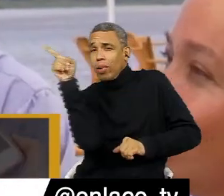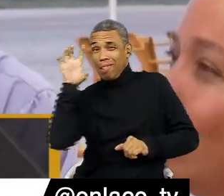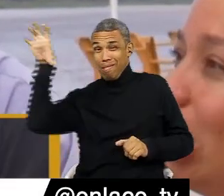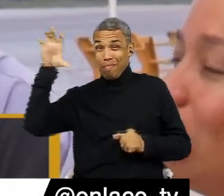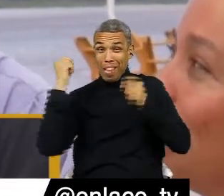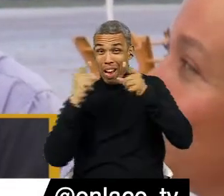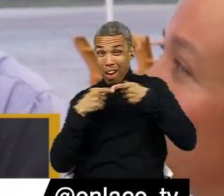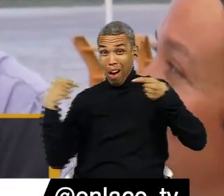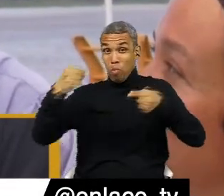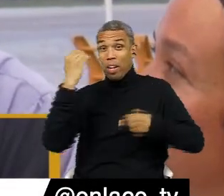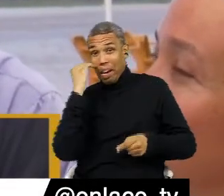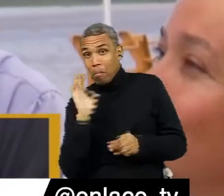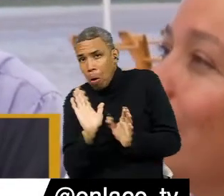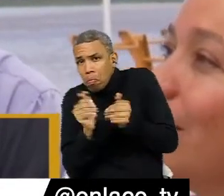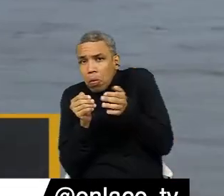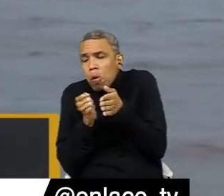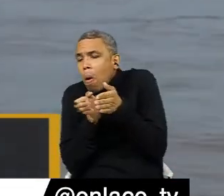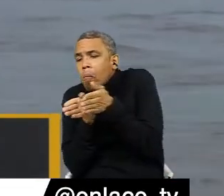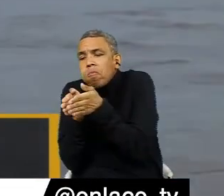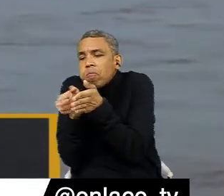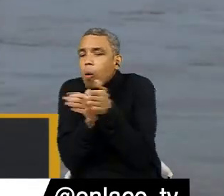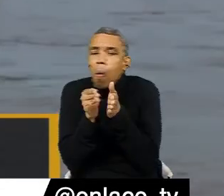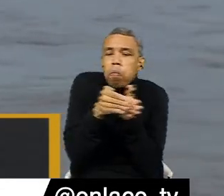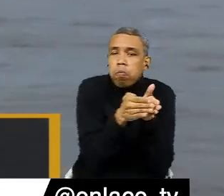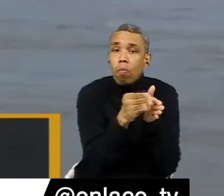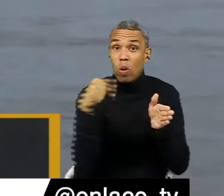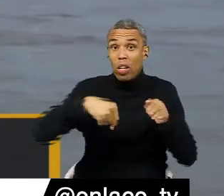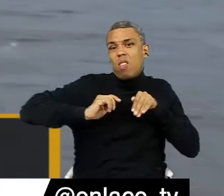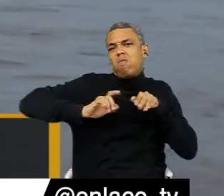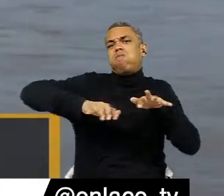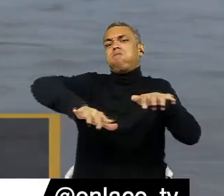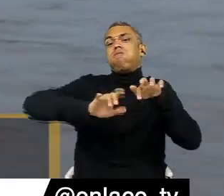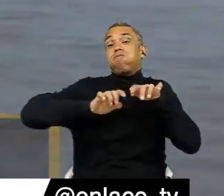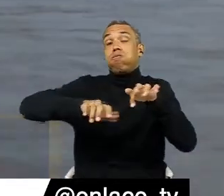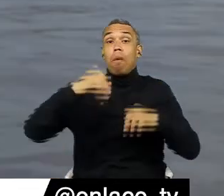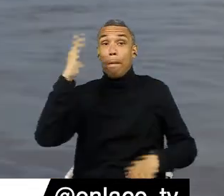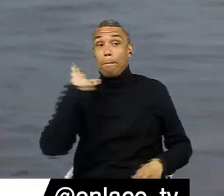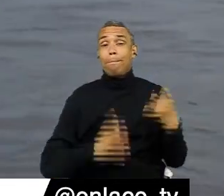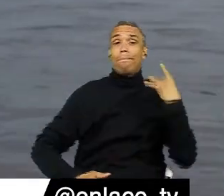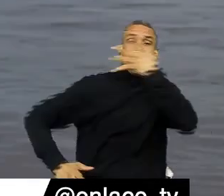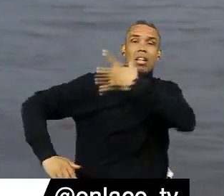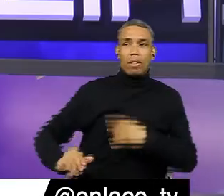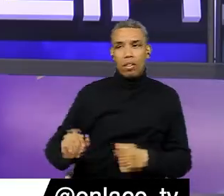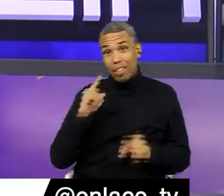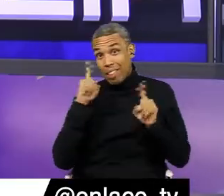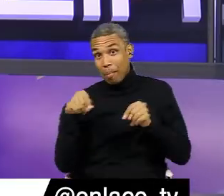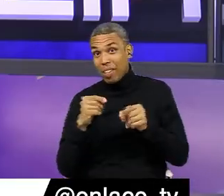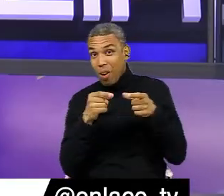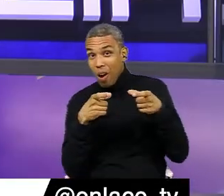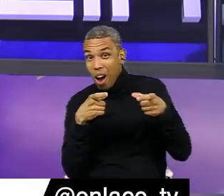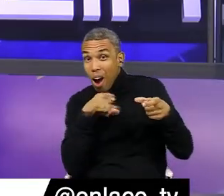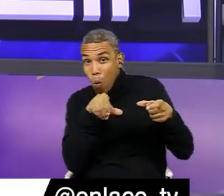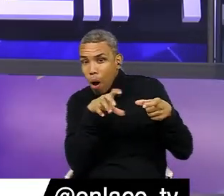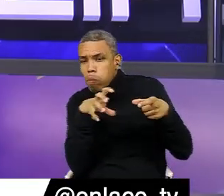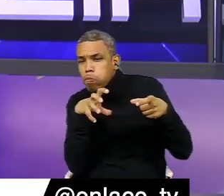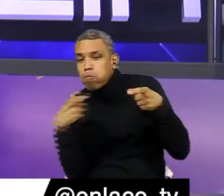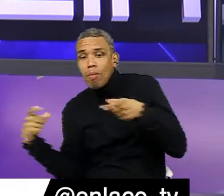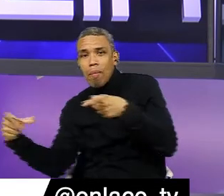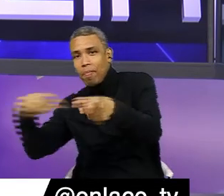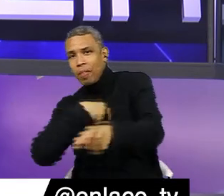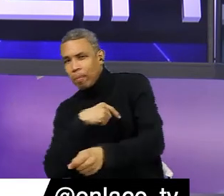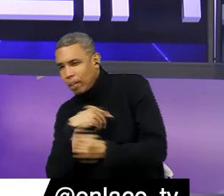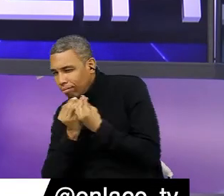Inoue considera este río muy interesante. Esta delegación también recorrerá las ciénagas de este municipio. El Consejo Municipal